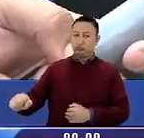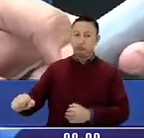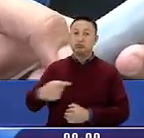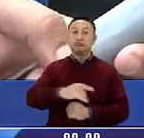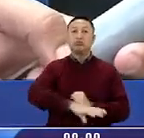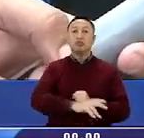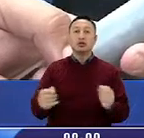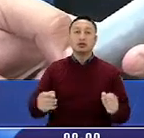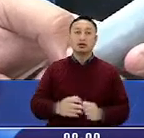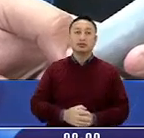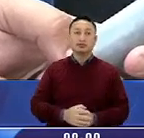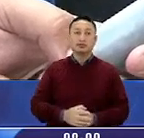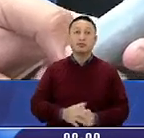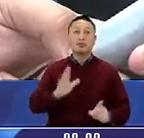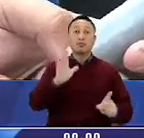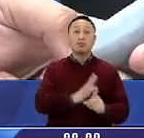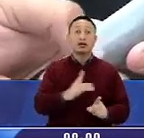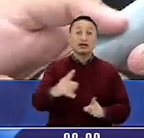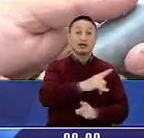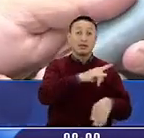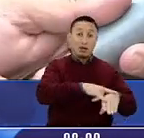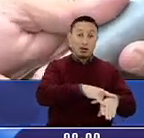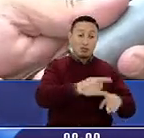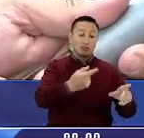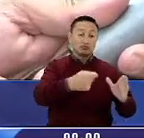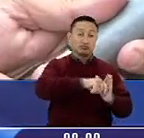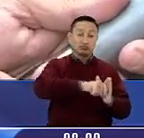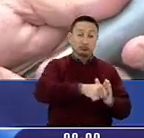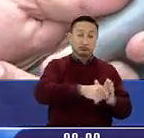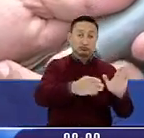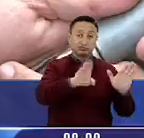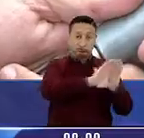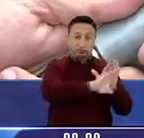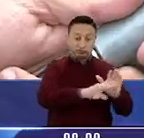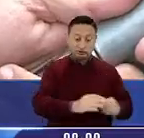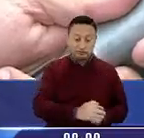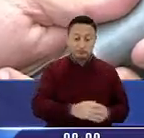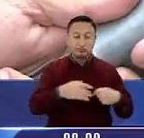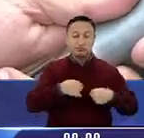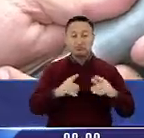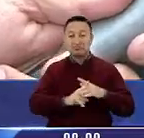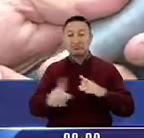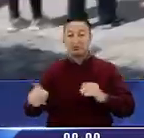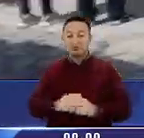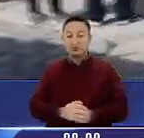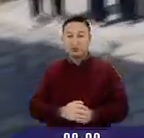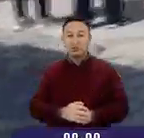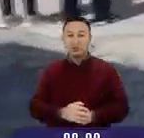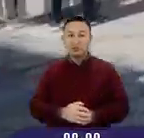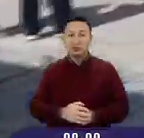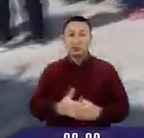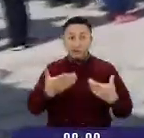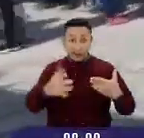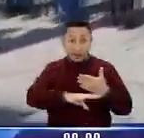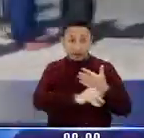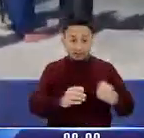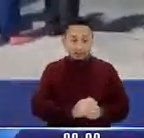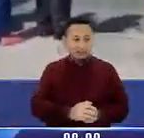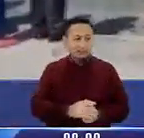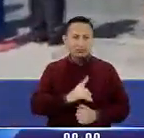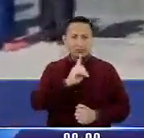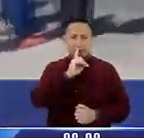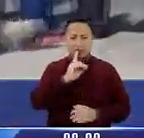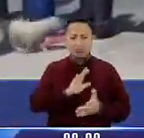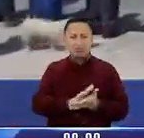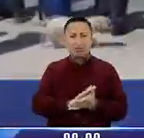y le amenazó, le encerró en el baño hasta él poder salir y huir. Tras cometer el atraco, sin vergüenza